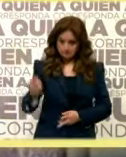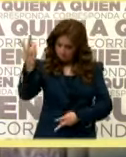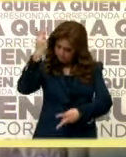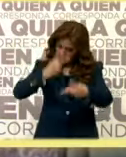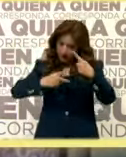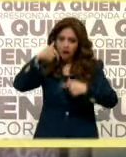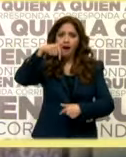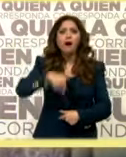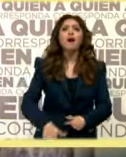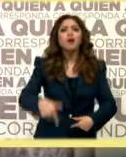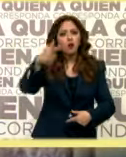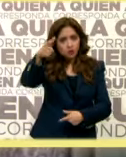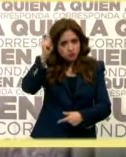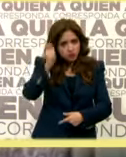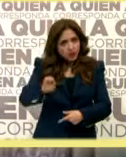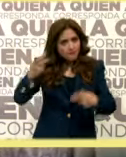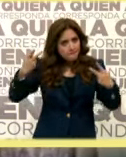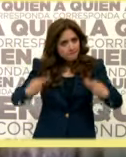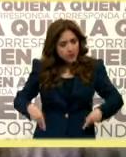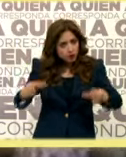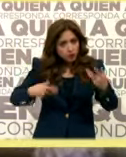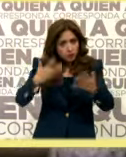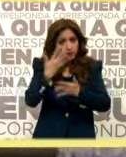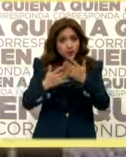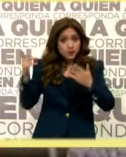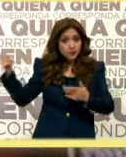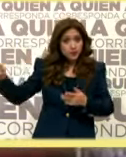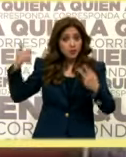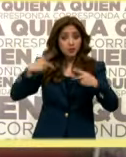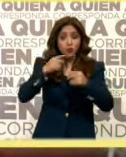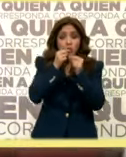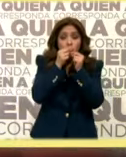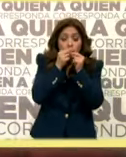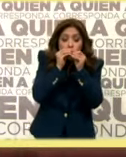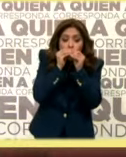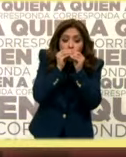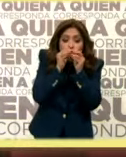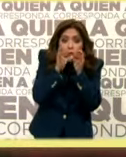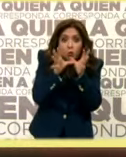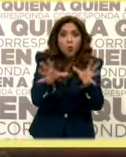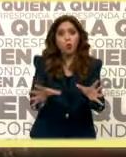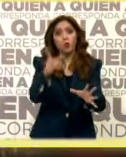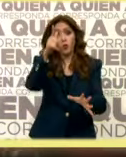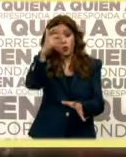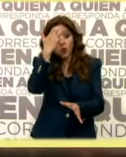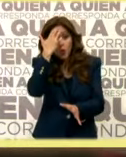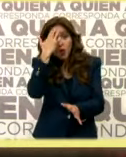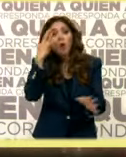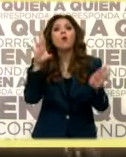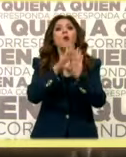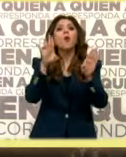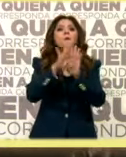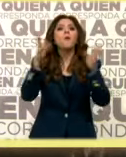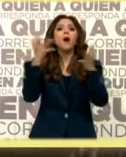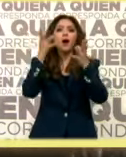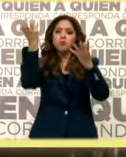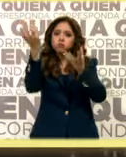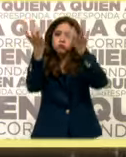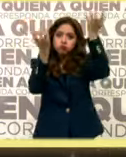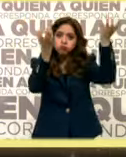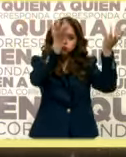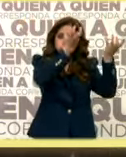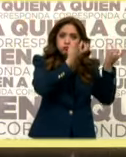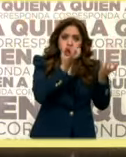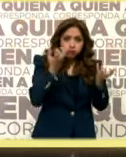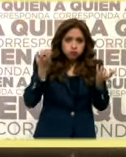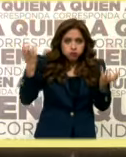productos hechos con las manos de nuestros artesanos, con el aliento literalmente de nuestros artesanos. Por favor, conozcan cómo se crea una esfera, pero sobre todo cómo